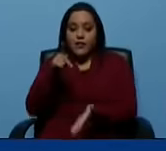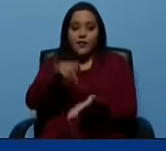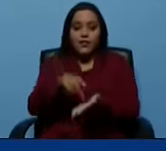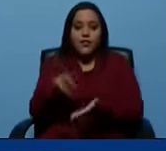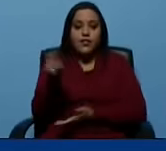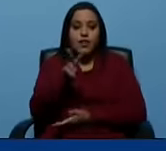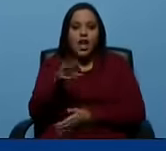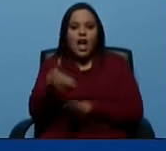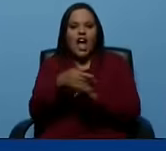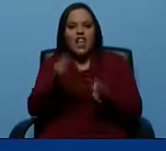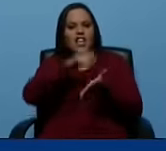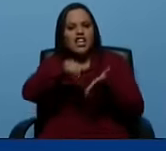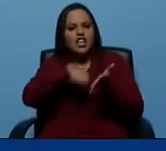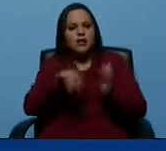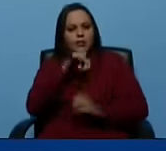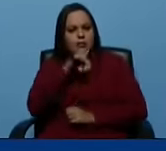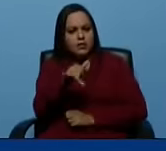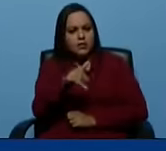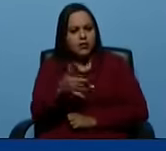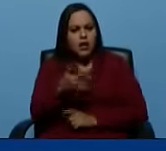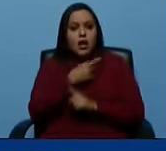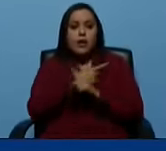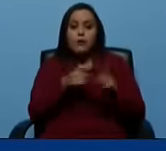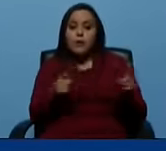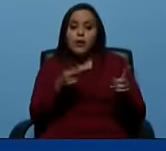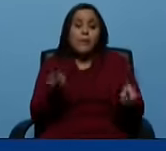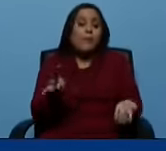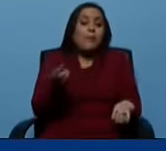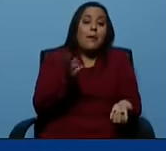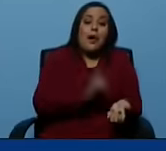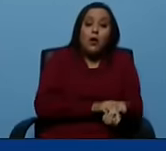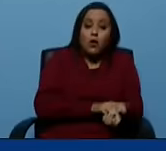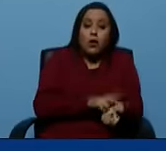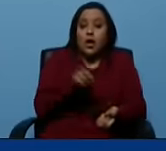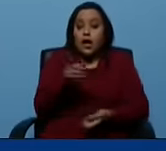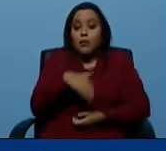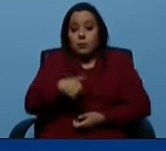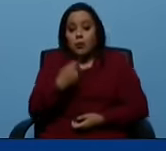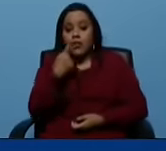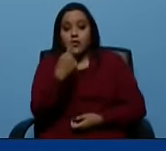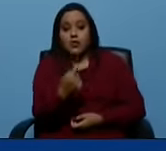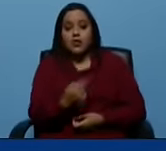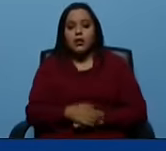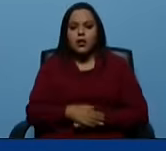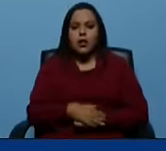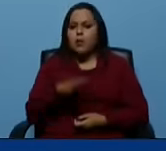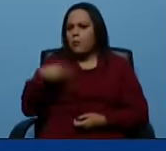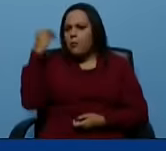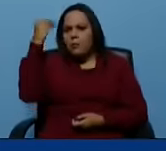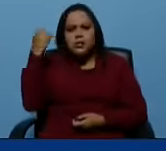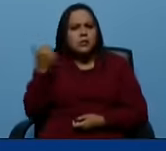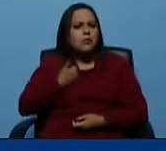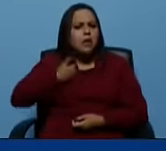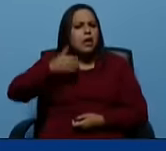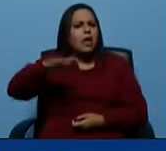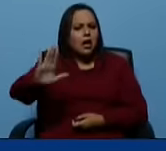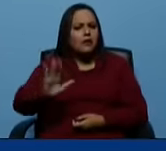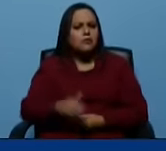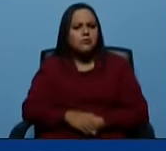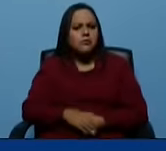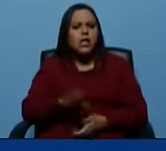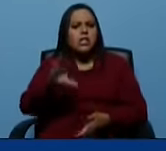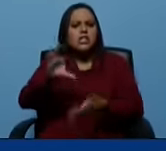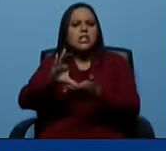informe ya escrito. Pero el colmo del colmo de lo que ellos pudieran decir, que pueden opinar lo que quieran, porque el Centro Carter